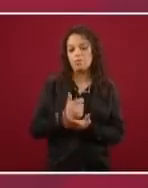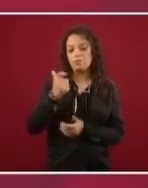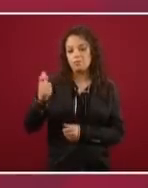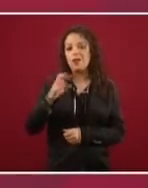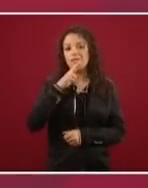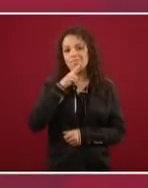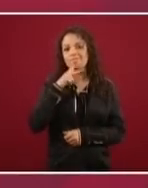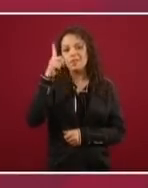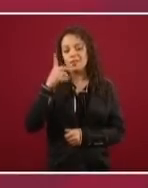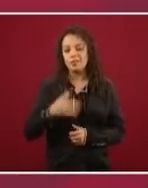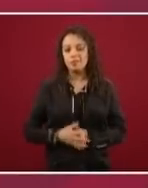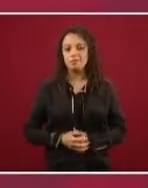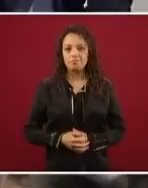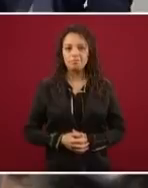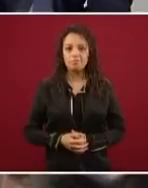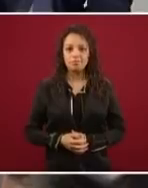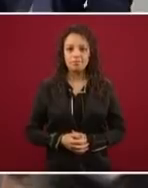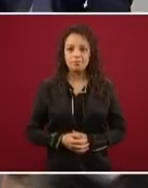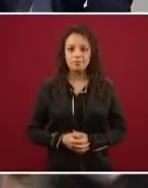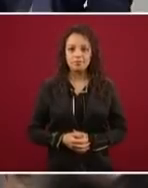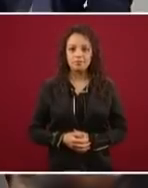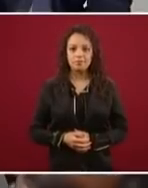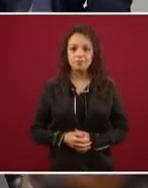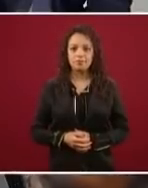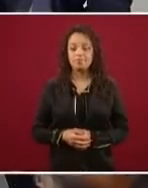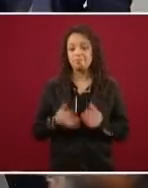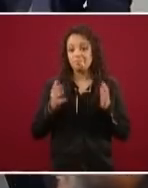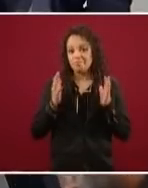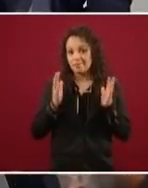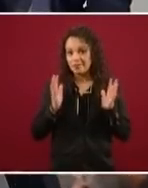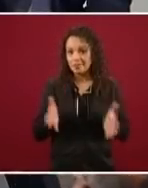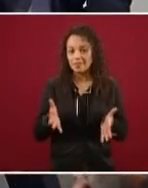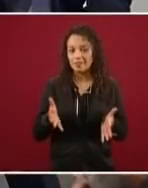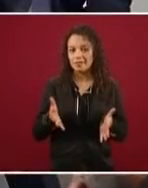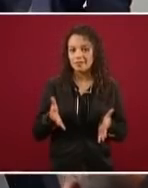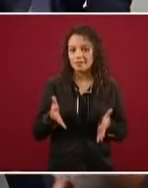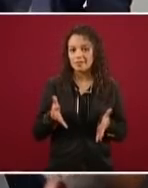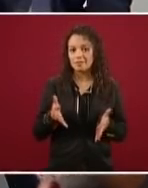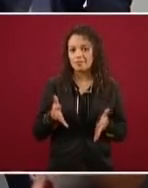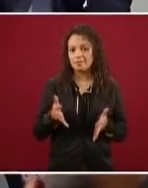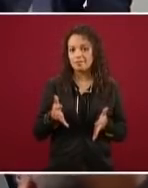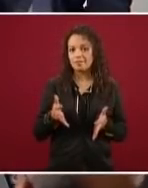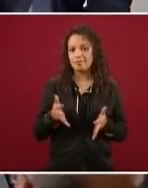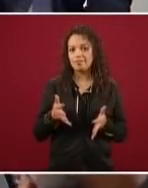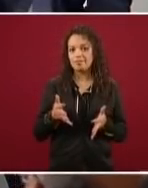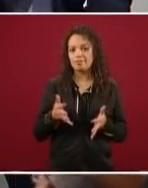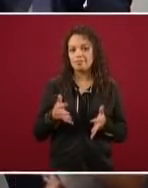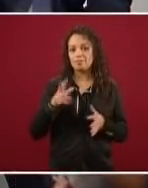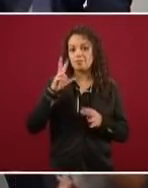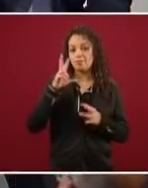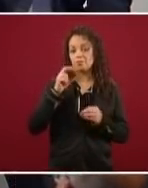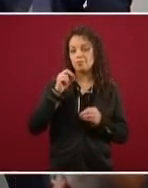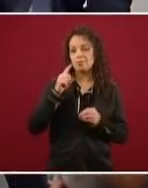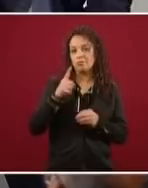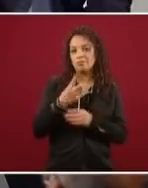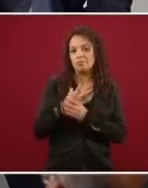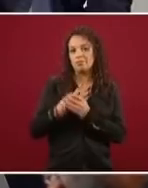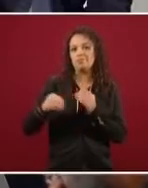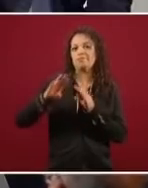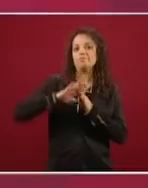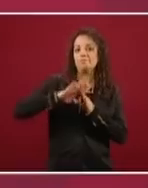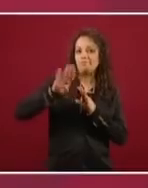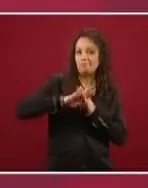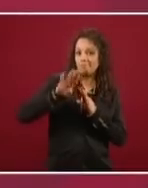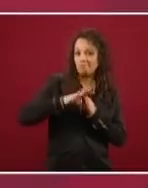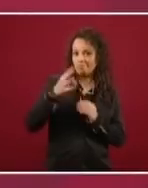porque ya e no emigran tanto